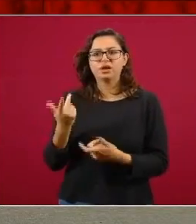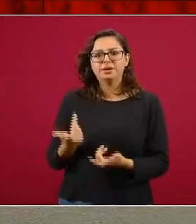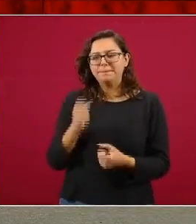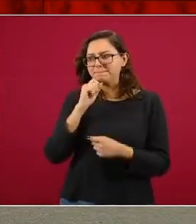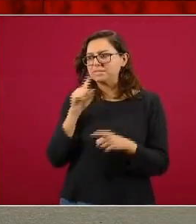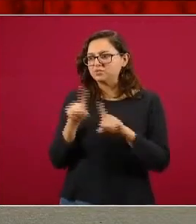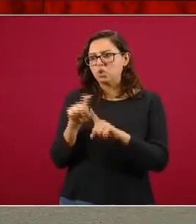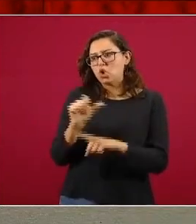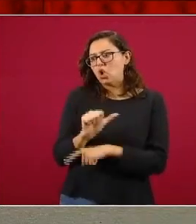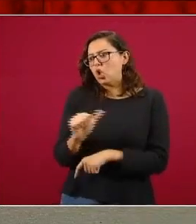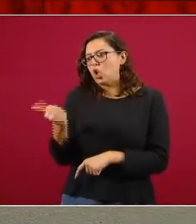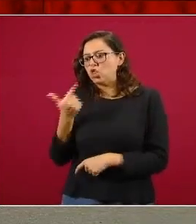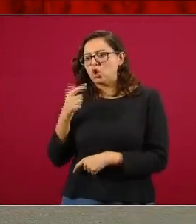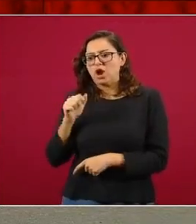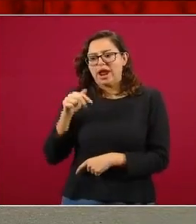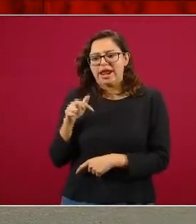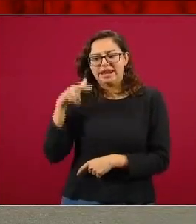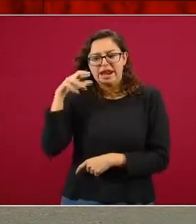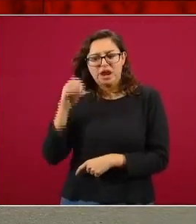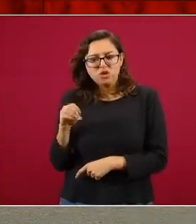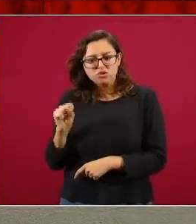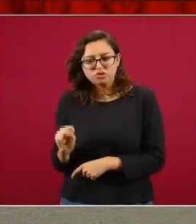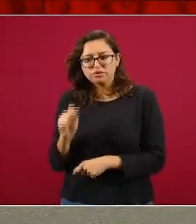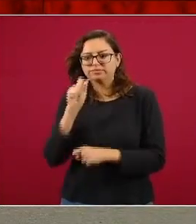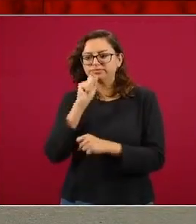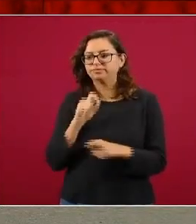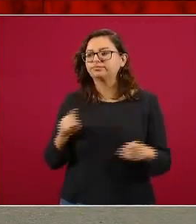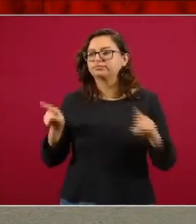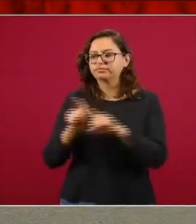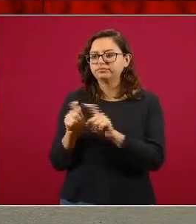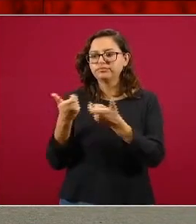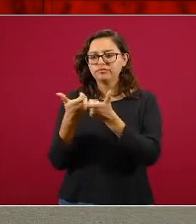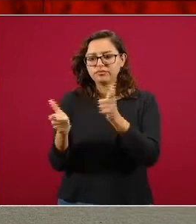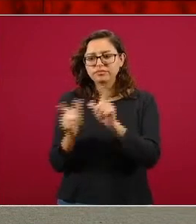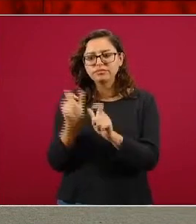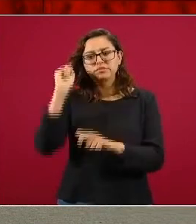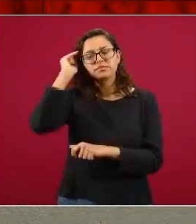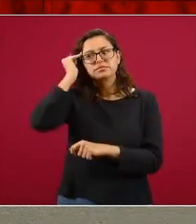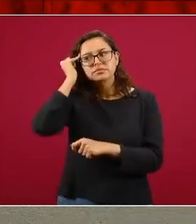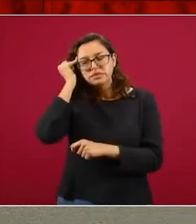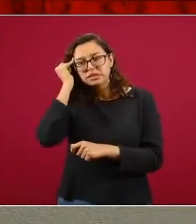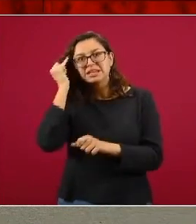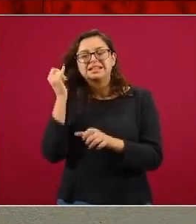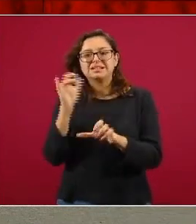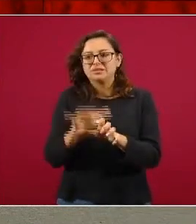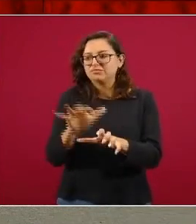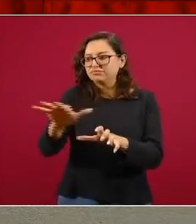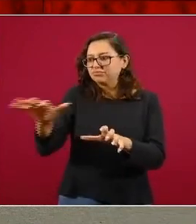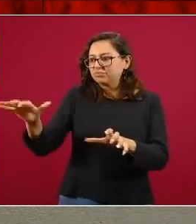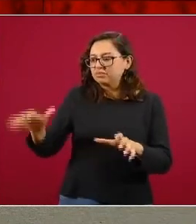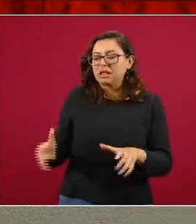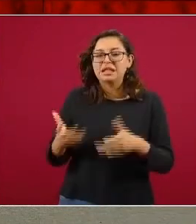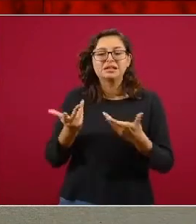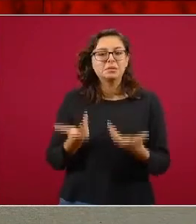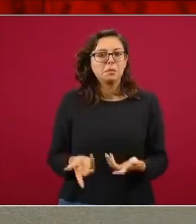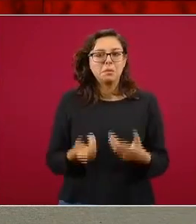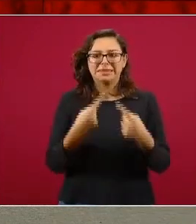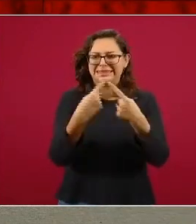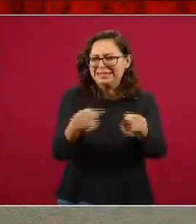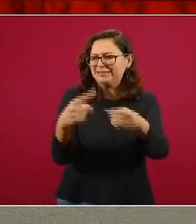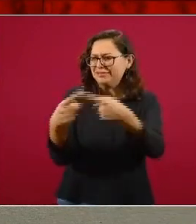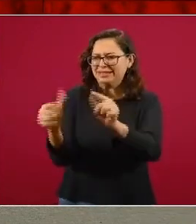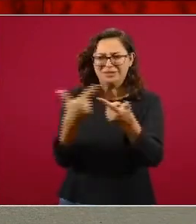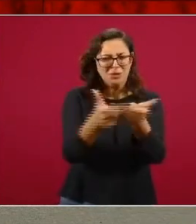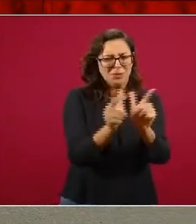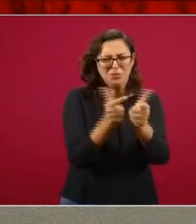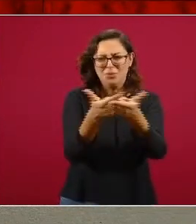géneros, etcétera, y también hay identidades étnicas, identidades socioculturales. Y es común, esta es una apreciación que